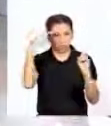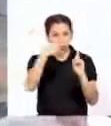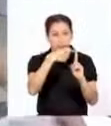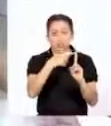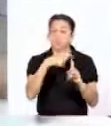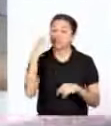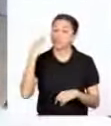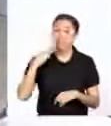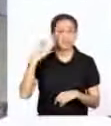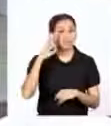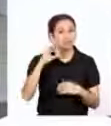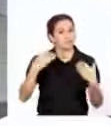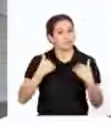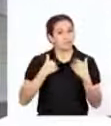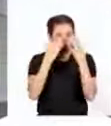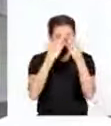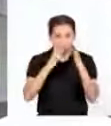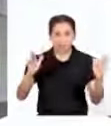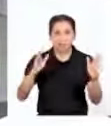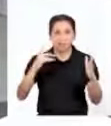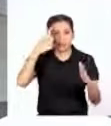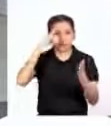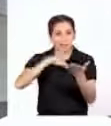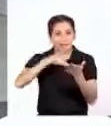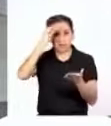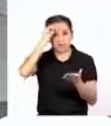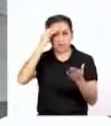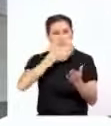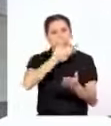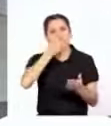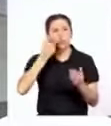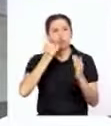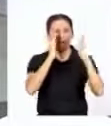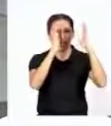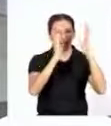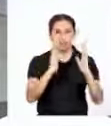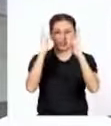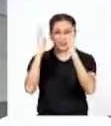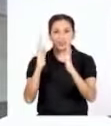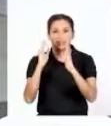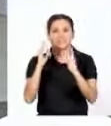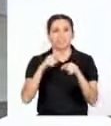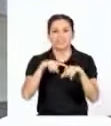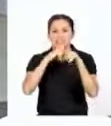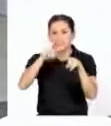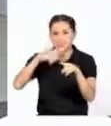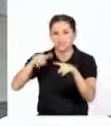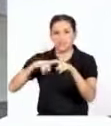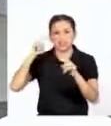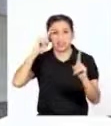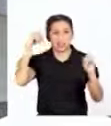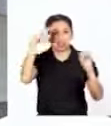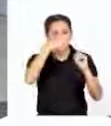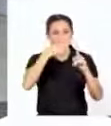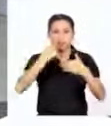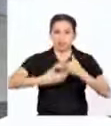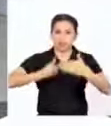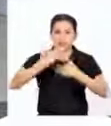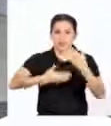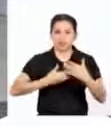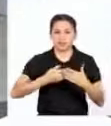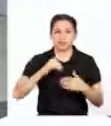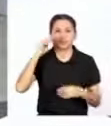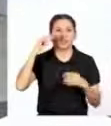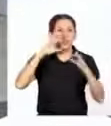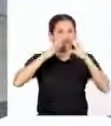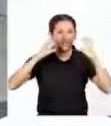retos. Siempre habrá campo para aprender y mejorar nuestros esquemas para que estos se adecúen a los retos que tenemos por